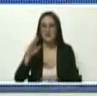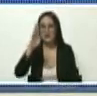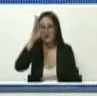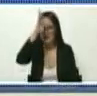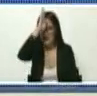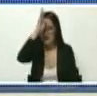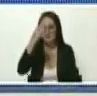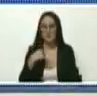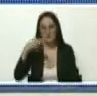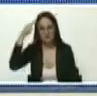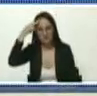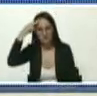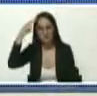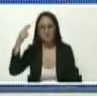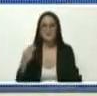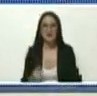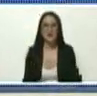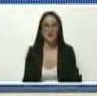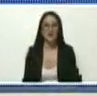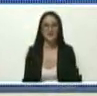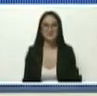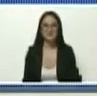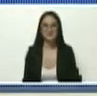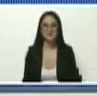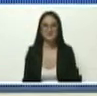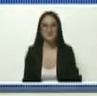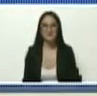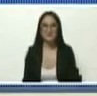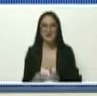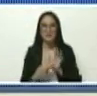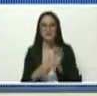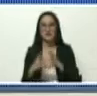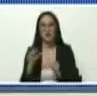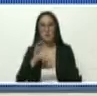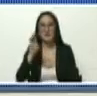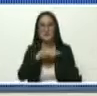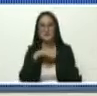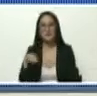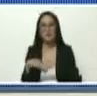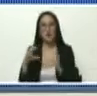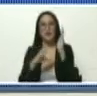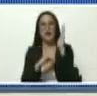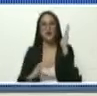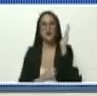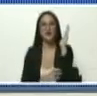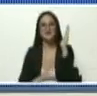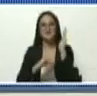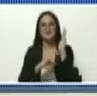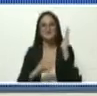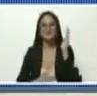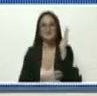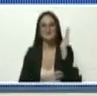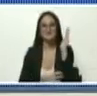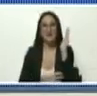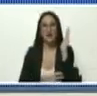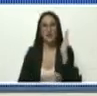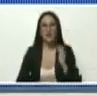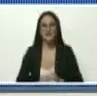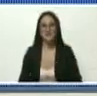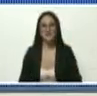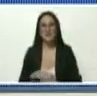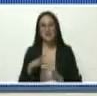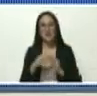saudí, angolano. Represento a todos los países miembros de la OPEP y el interés de todos los miembros